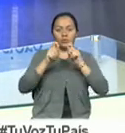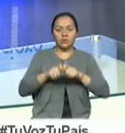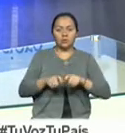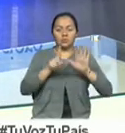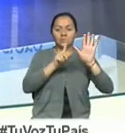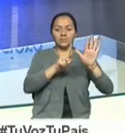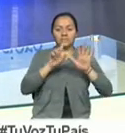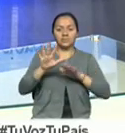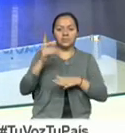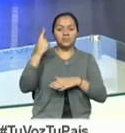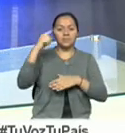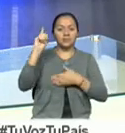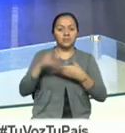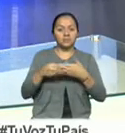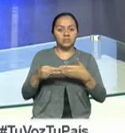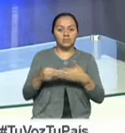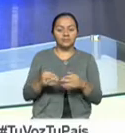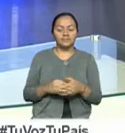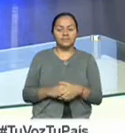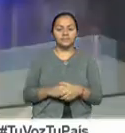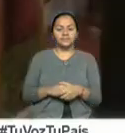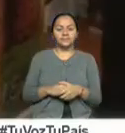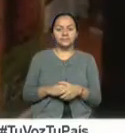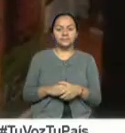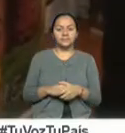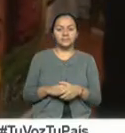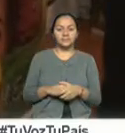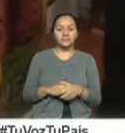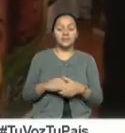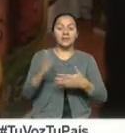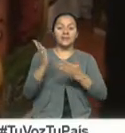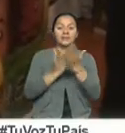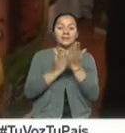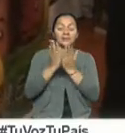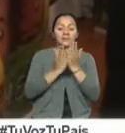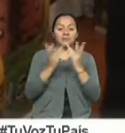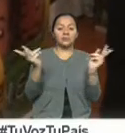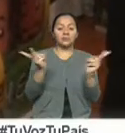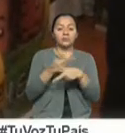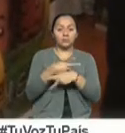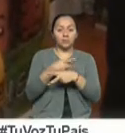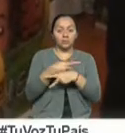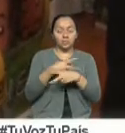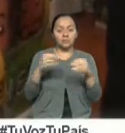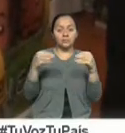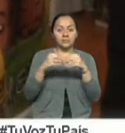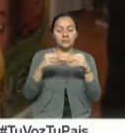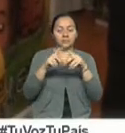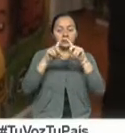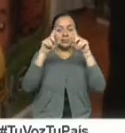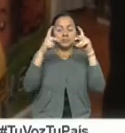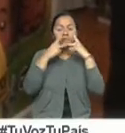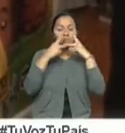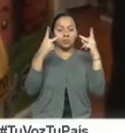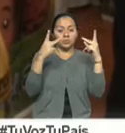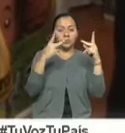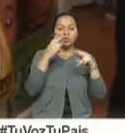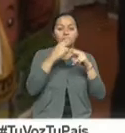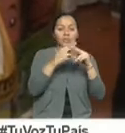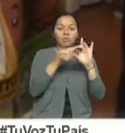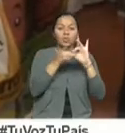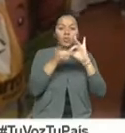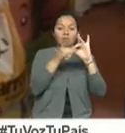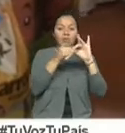65 millones de dólares. Los servicios y productos que ofrece la empresa pública Unidad Nacional de